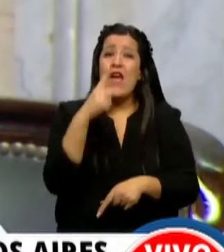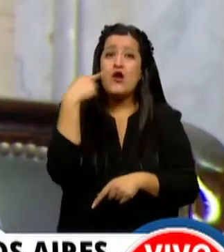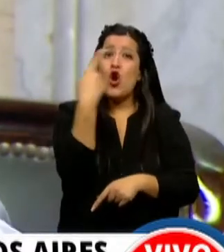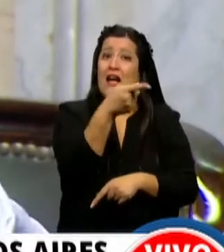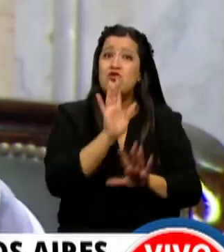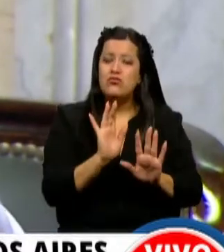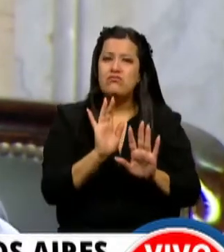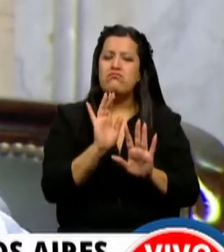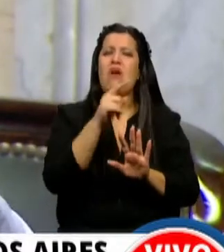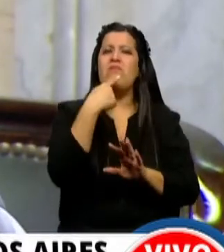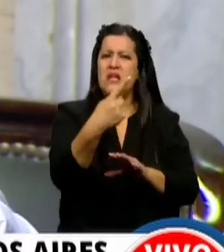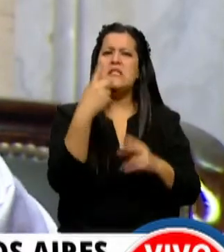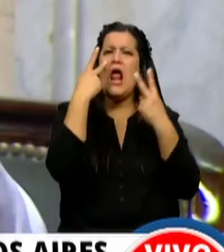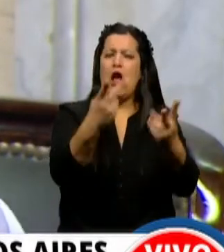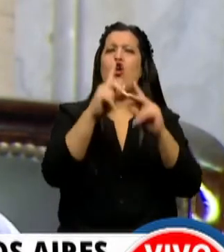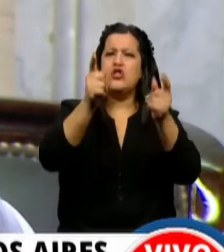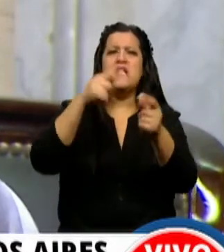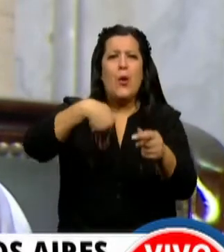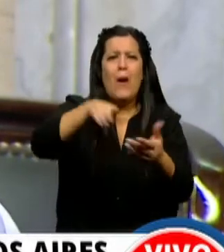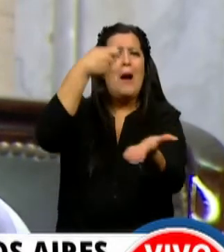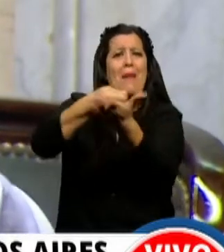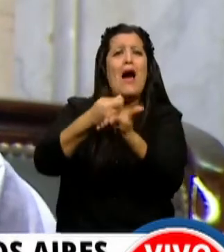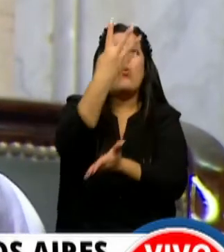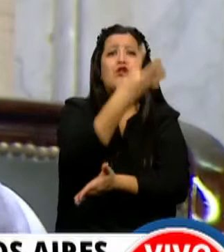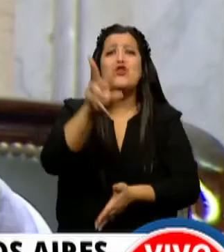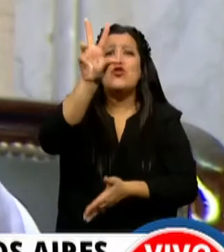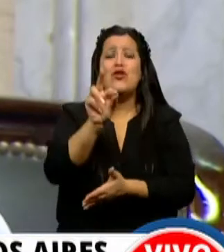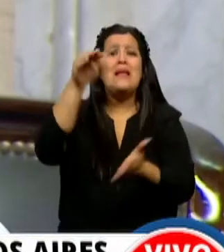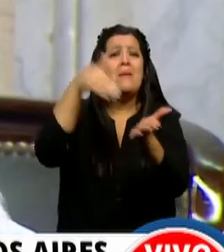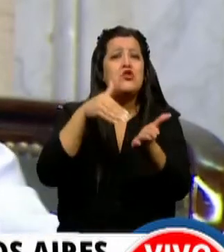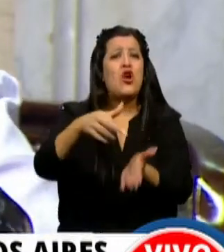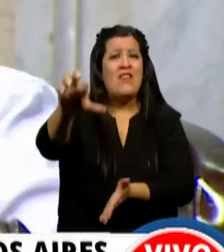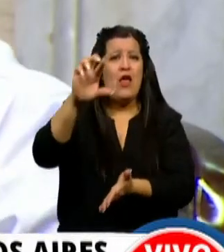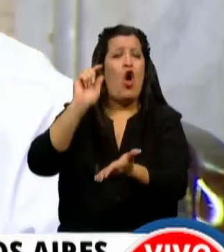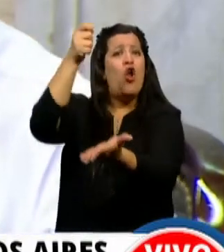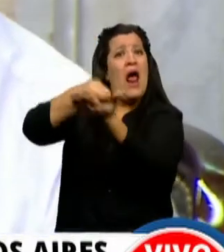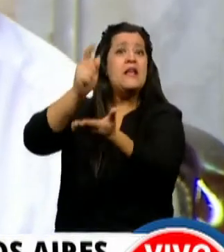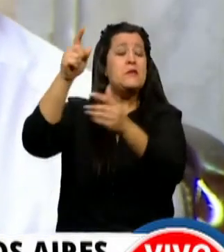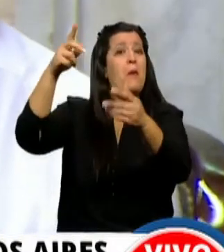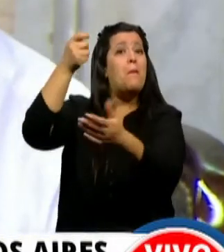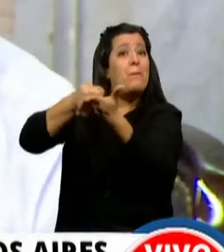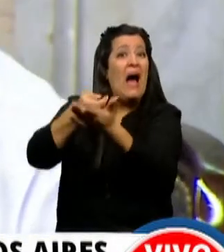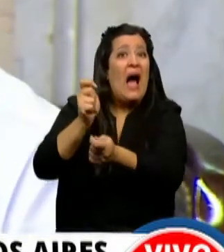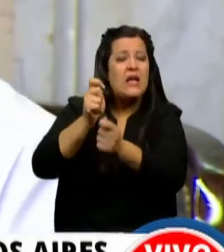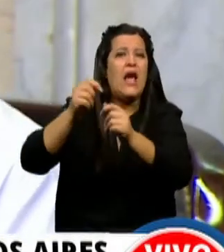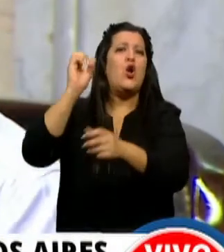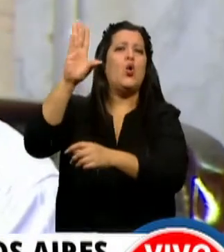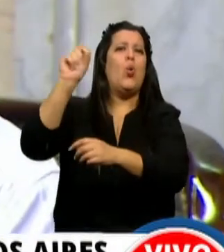le reconoció y le va a pagar 430 millones de dólares al Club de París.